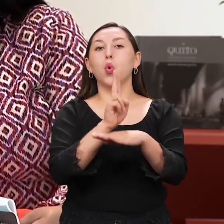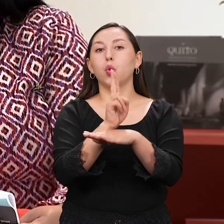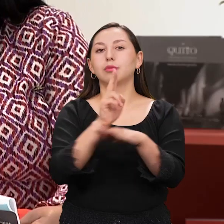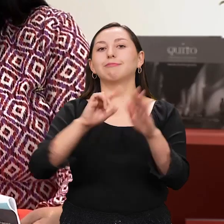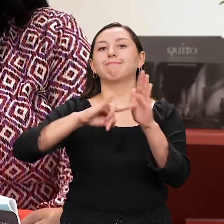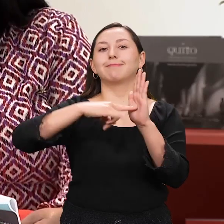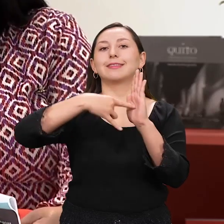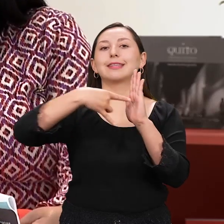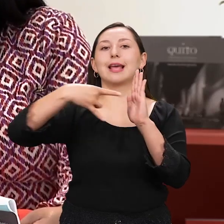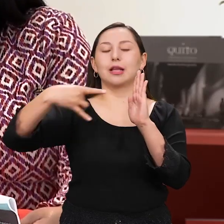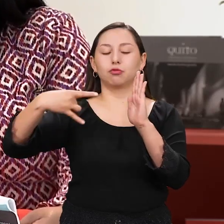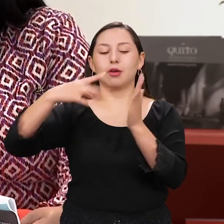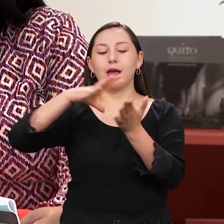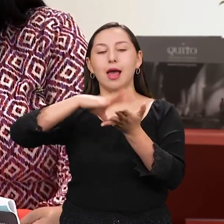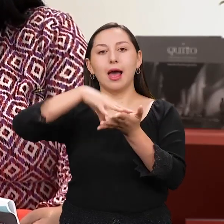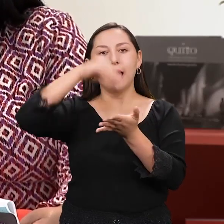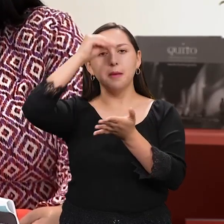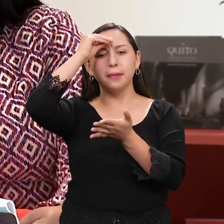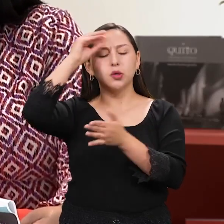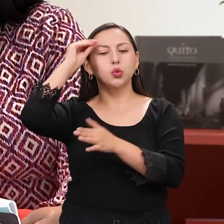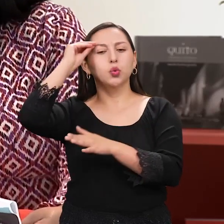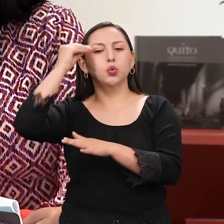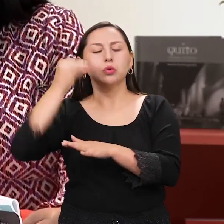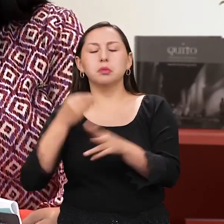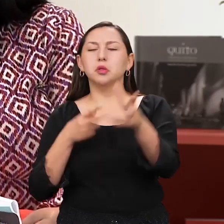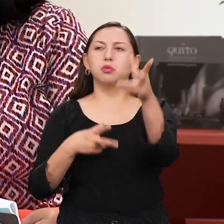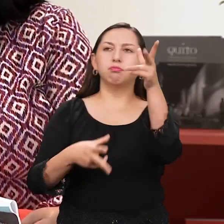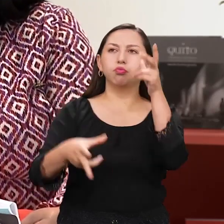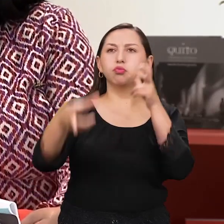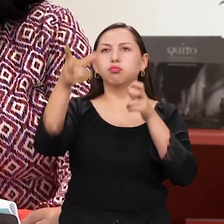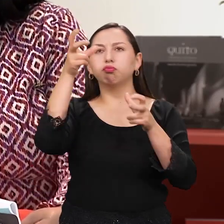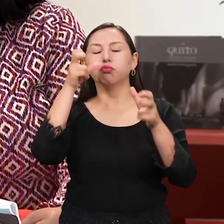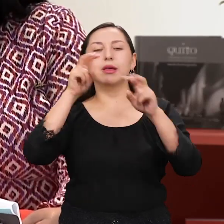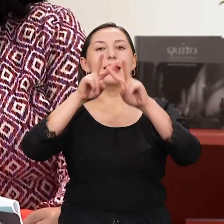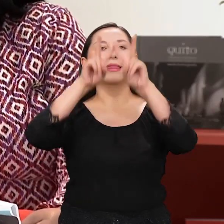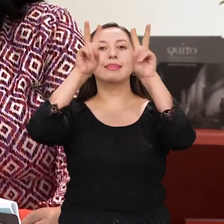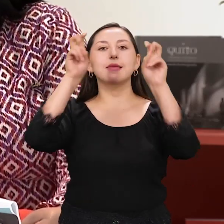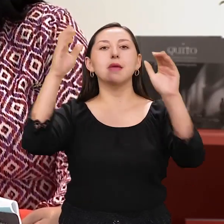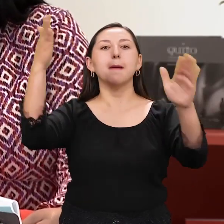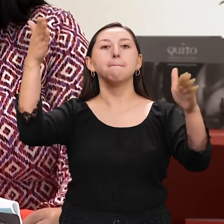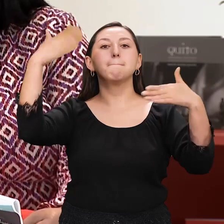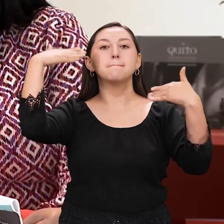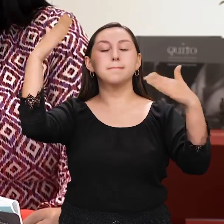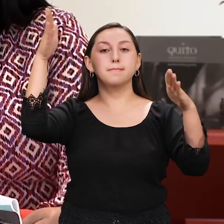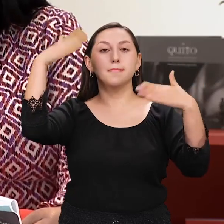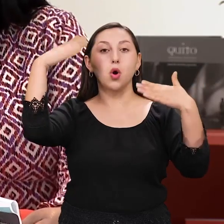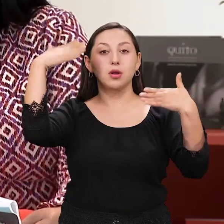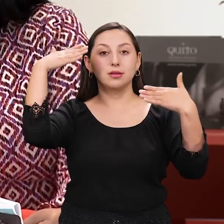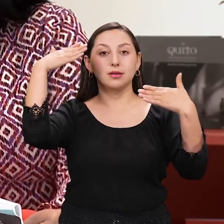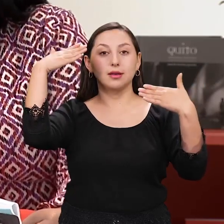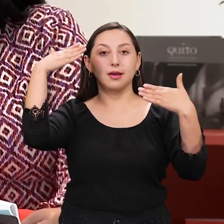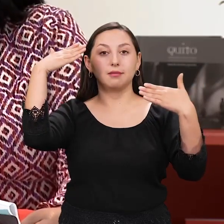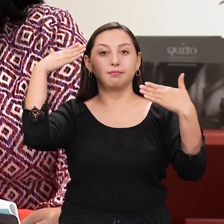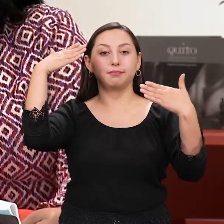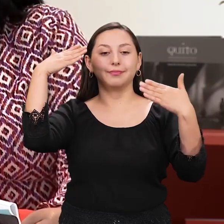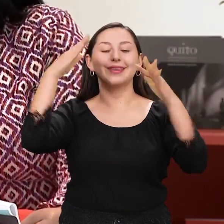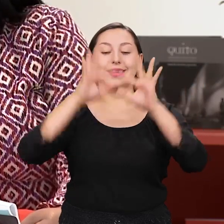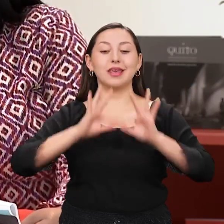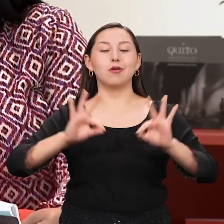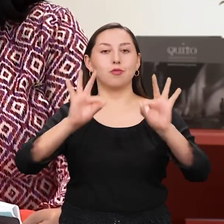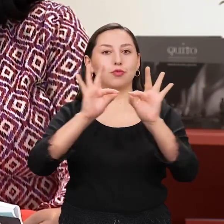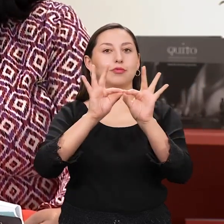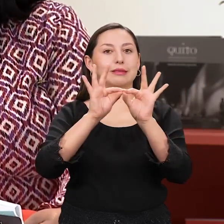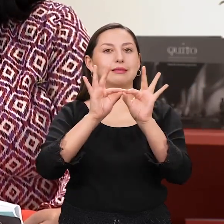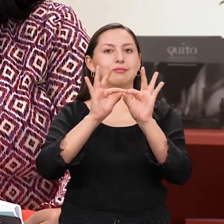marcando todas las actividades que hacemos diariamente. En el ámbito de la política, o más bien dicho, el ámbito de la política no queda fuera de